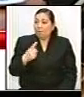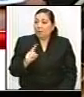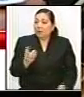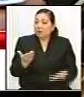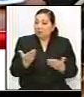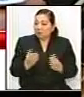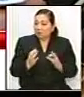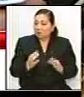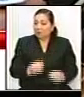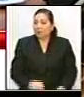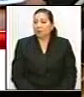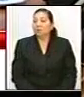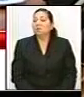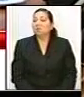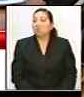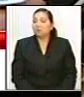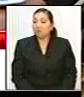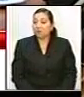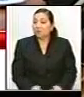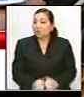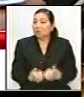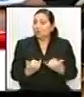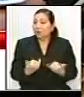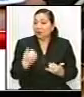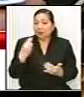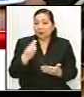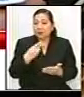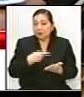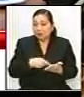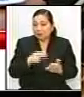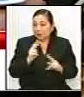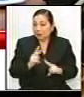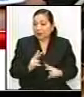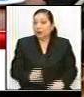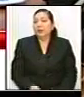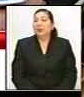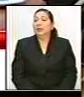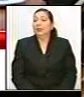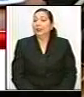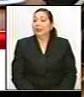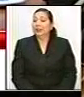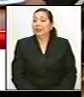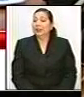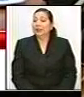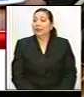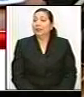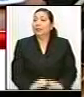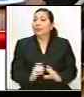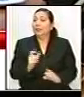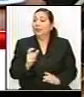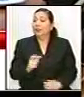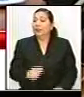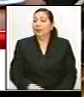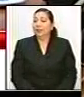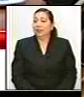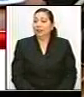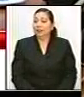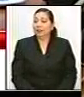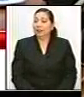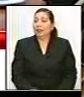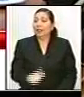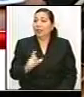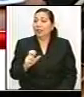recibió, me dijo, con este memorando usted vaya a Bienes Nacionales. Y el congresista, John